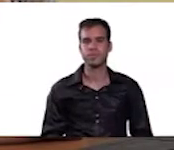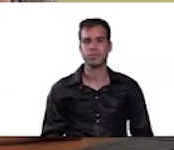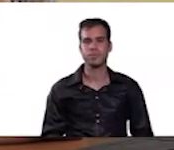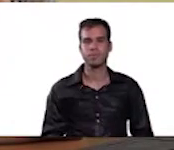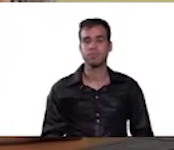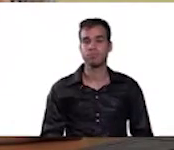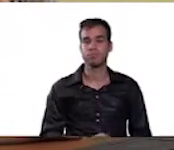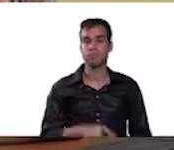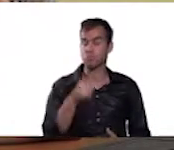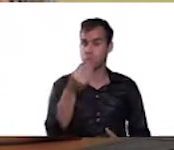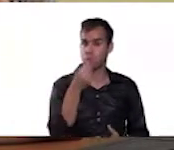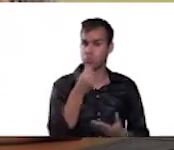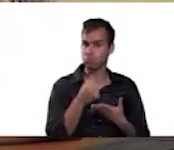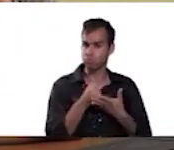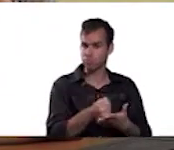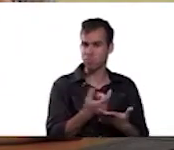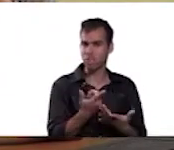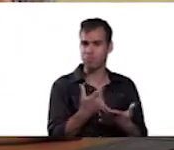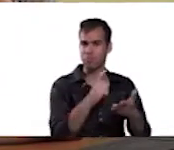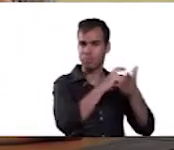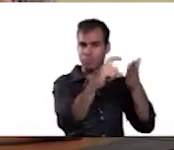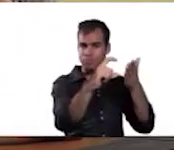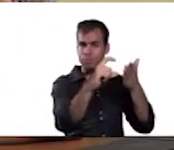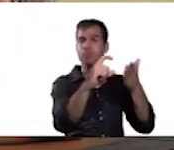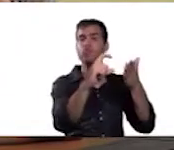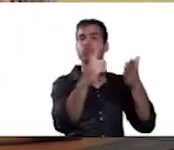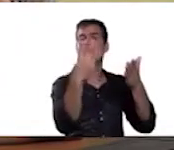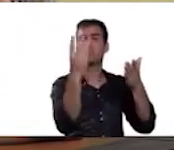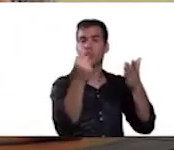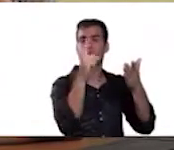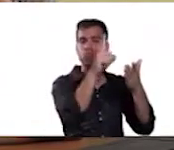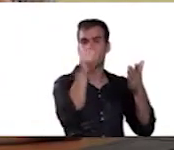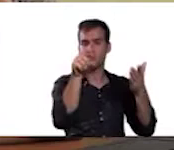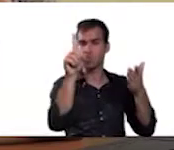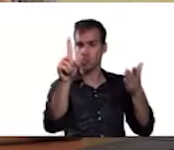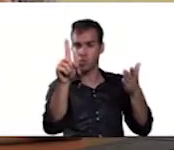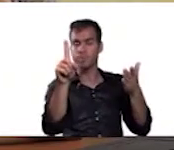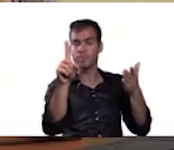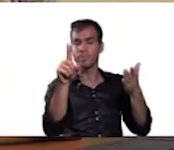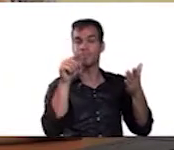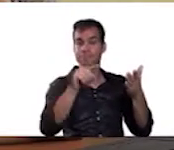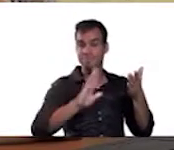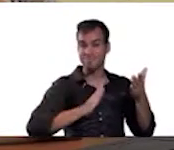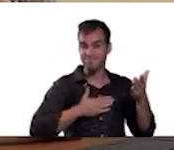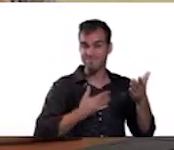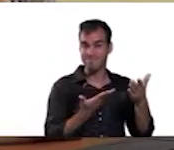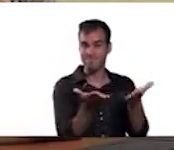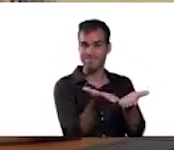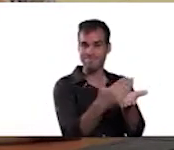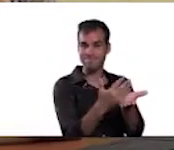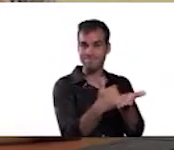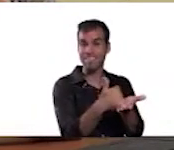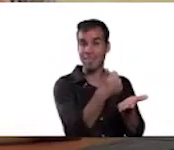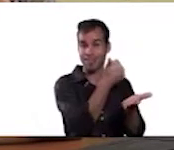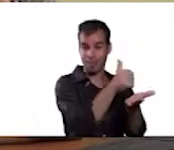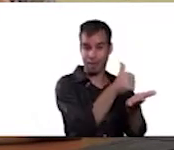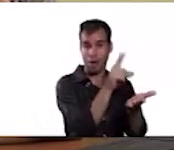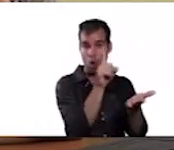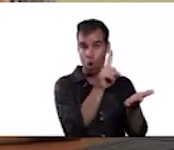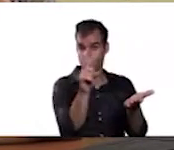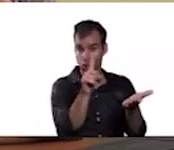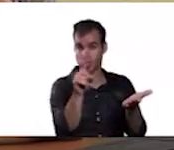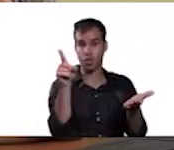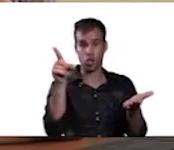pueden apoyar en el epígrafe 1.1 que está en las páginas 10, 11